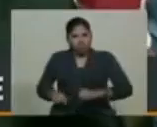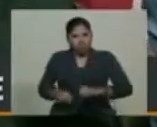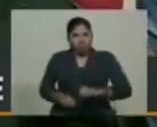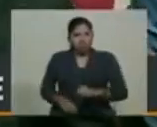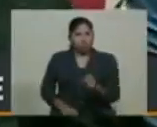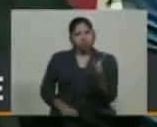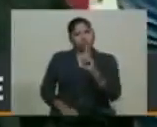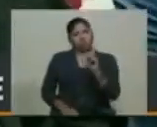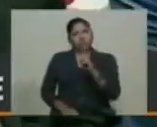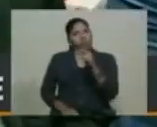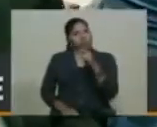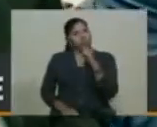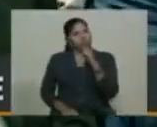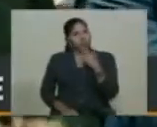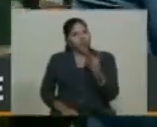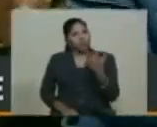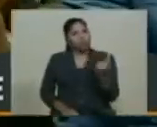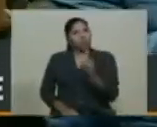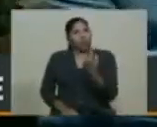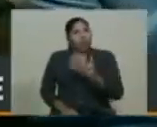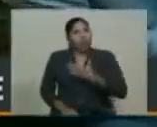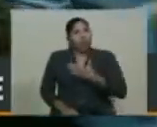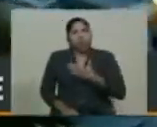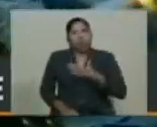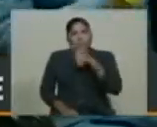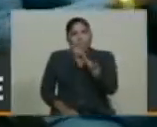los venezolanos, el pueblo venezolano.